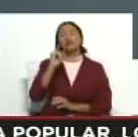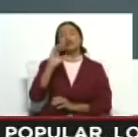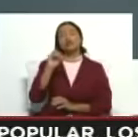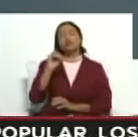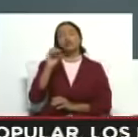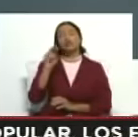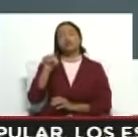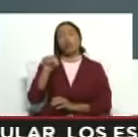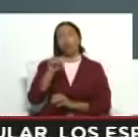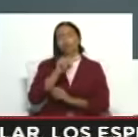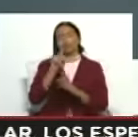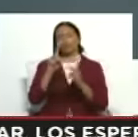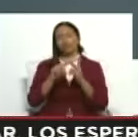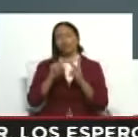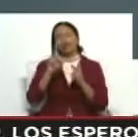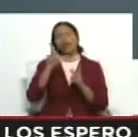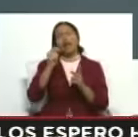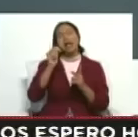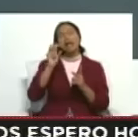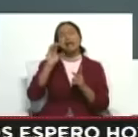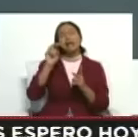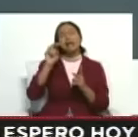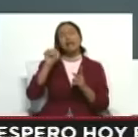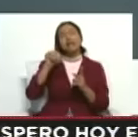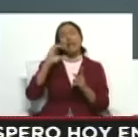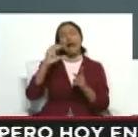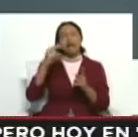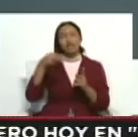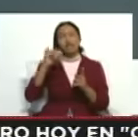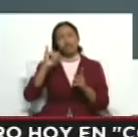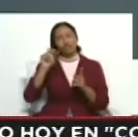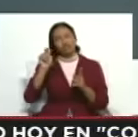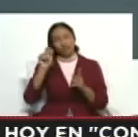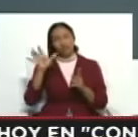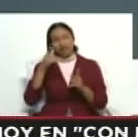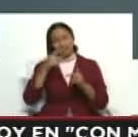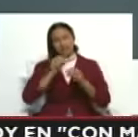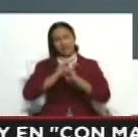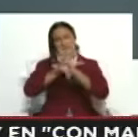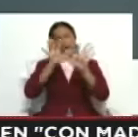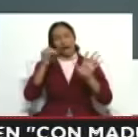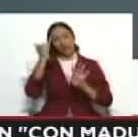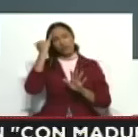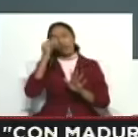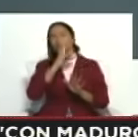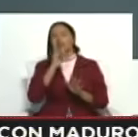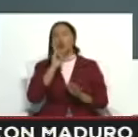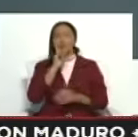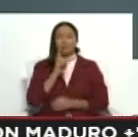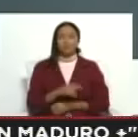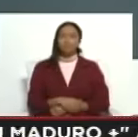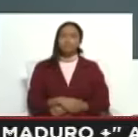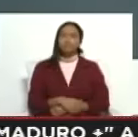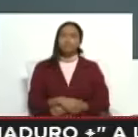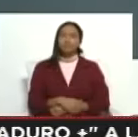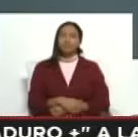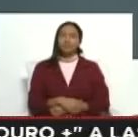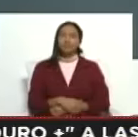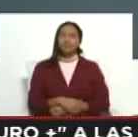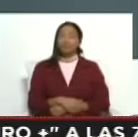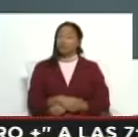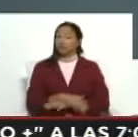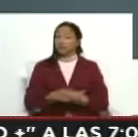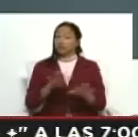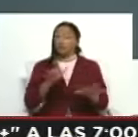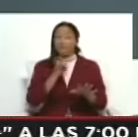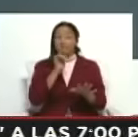no aparece en el audio, pero es para que tengan una idea, ¿no? O sea, una acción criminal,